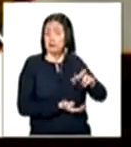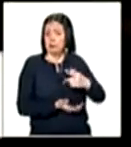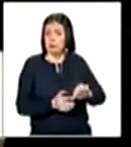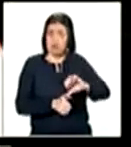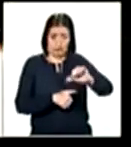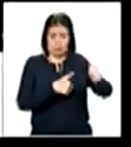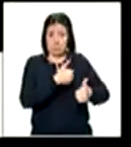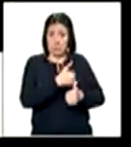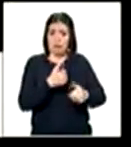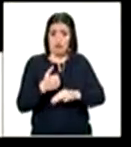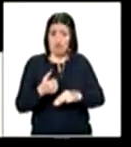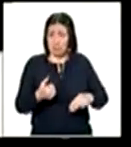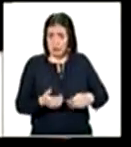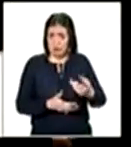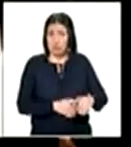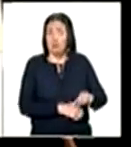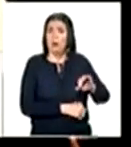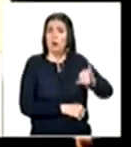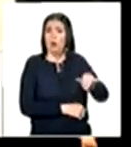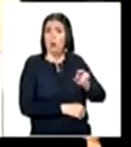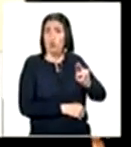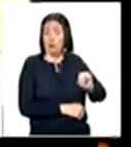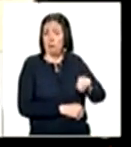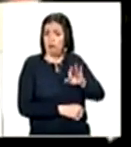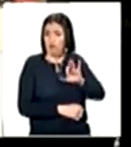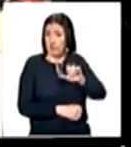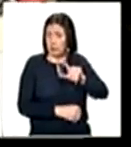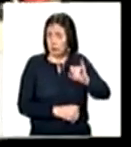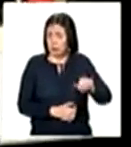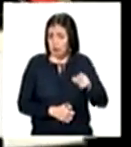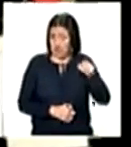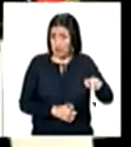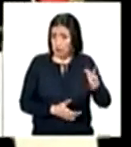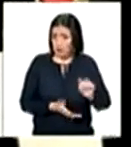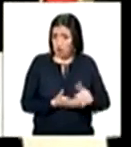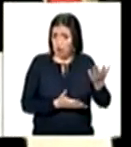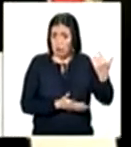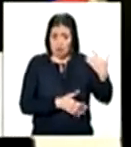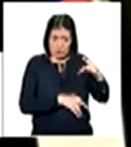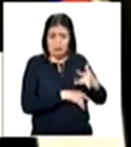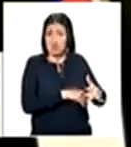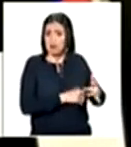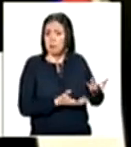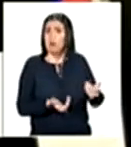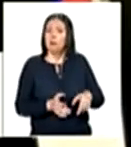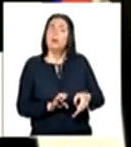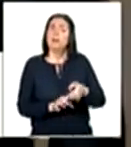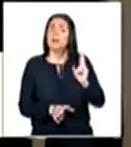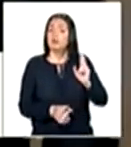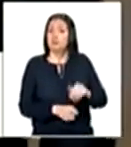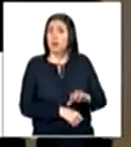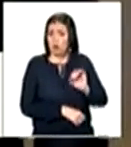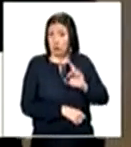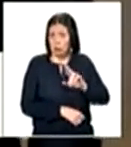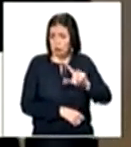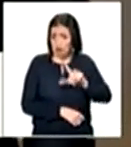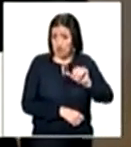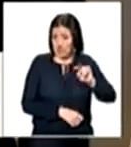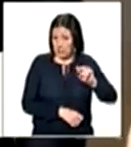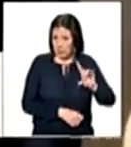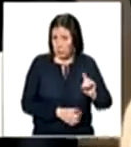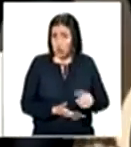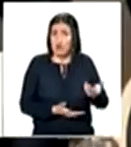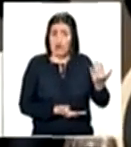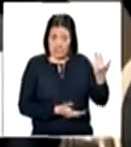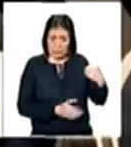viceministro de Justicia, Juan Falconi Gálvez. Cabe recordar que el cargo había quedado vacante tras la renuncia de Orlando Franchini Orsi, quien